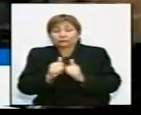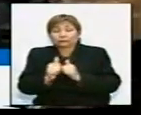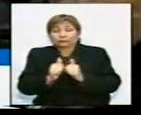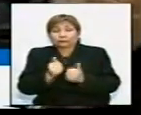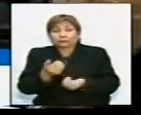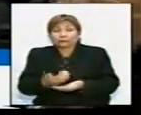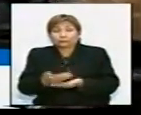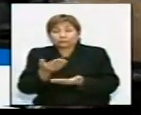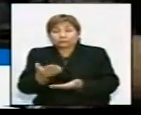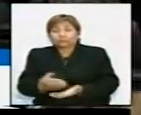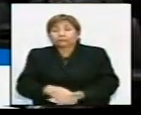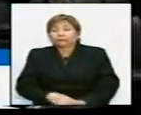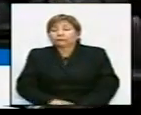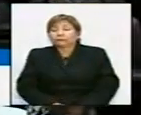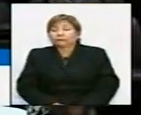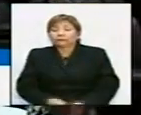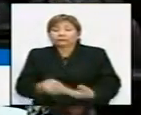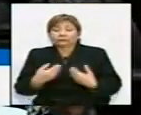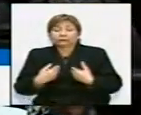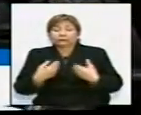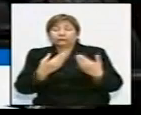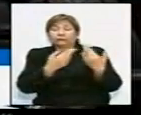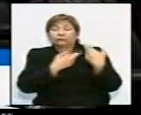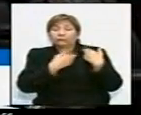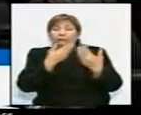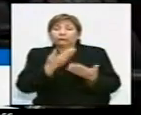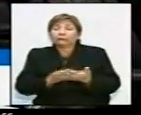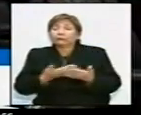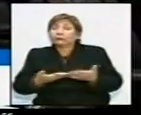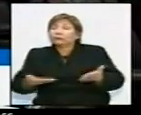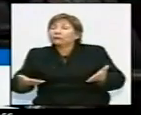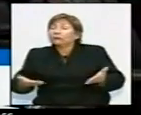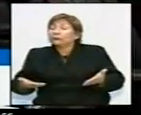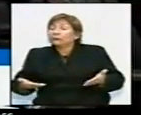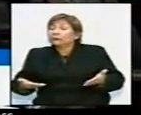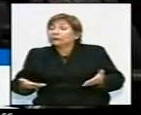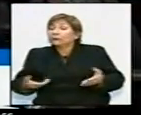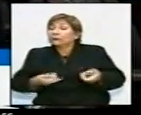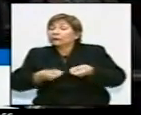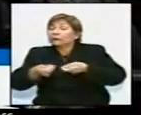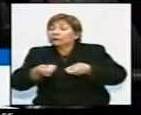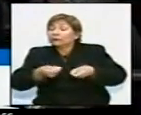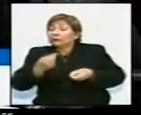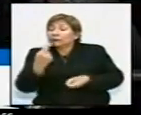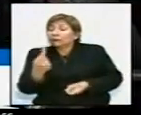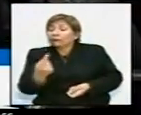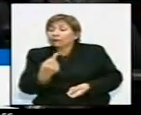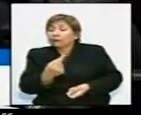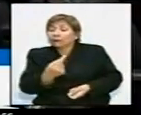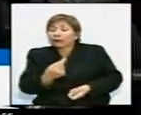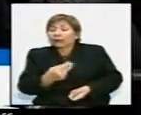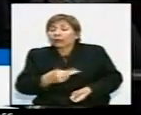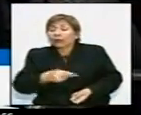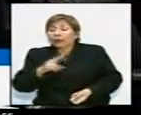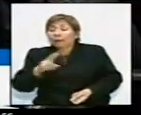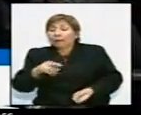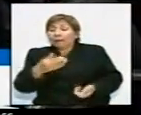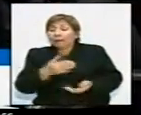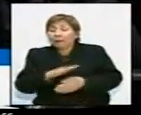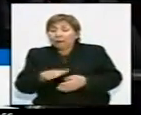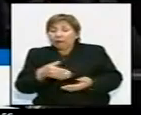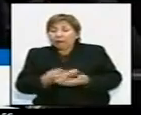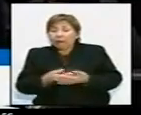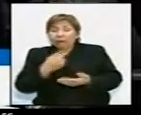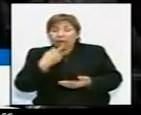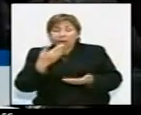se les ha asignado, tienen la responsabilidad de los recursos que administra cada región. Por lo tanto, presidenta,